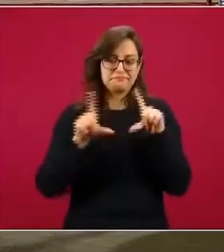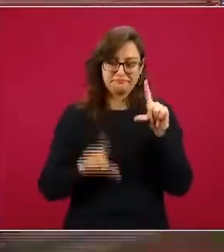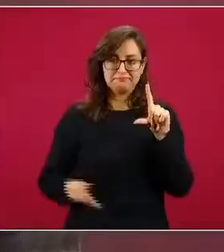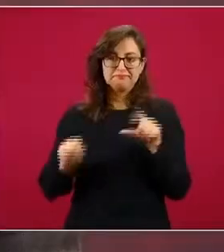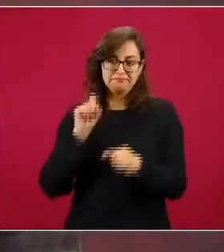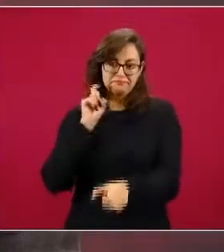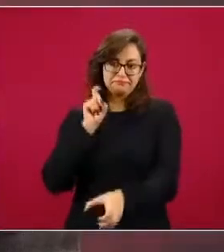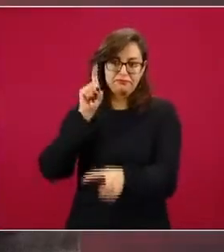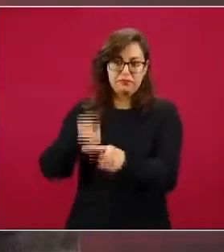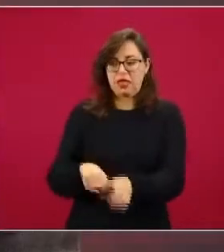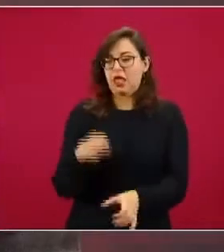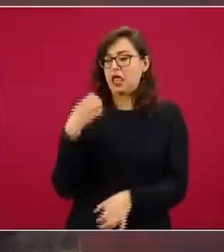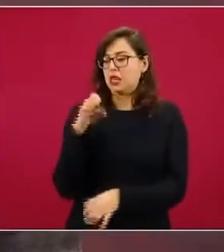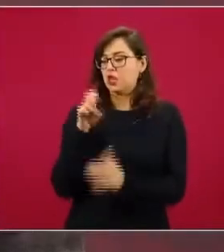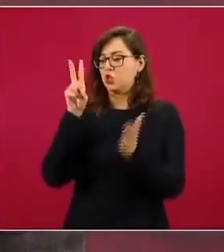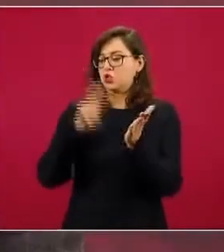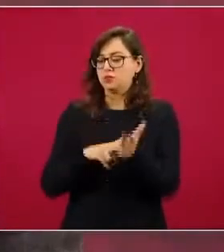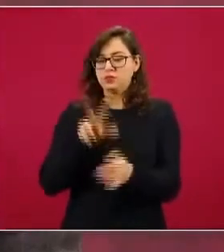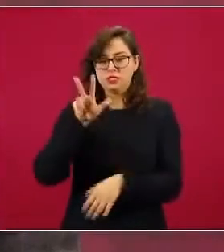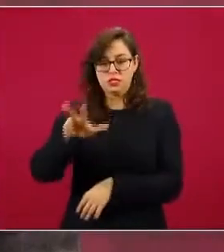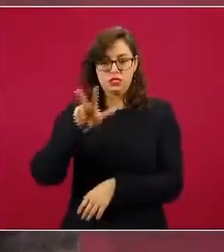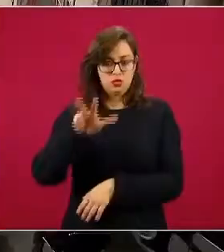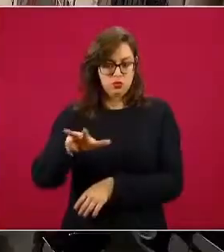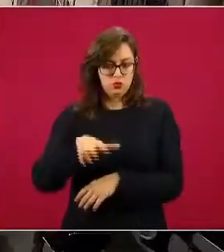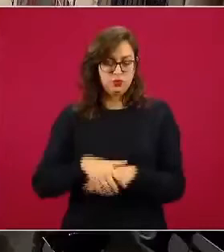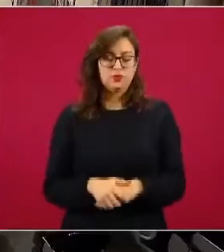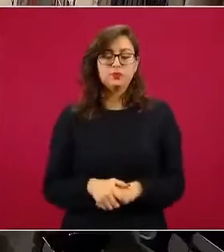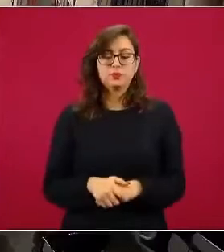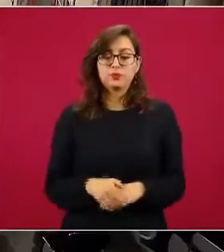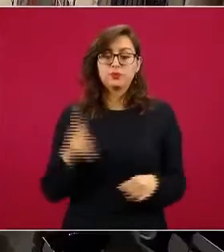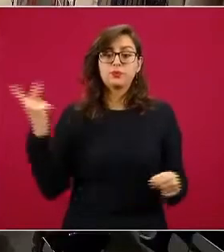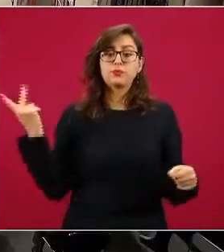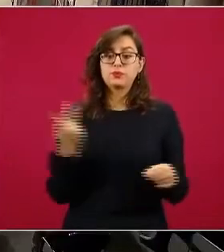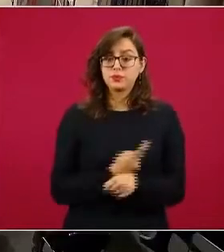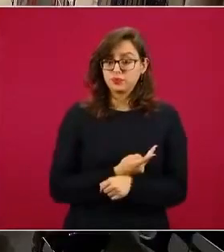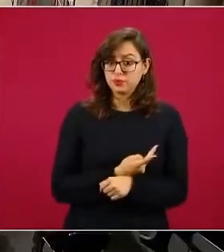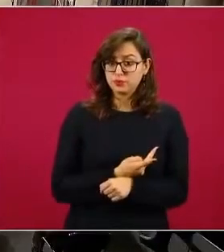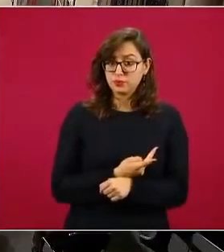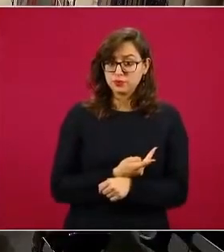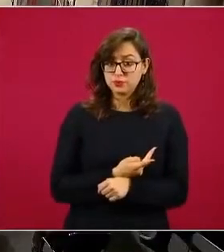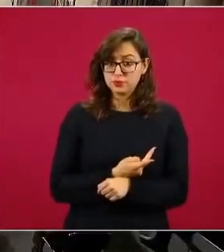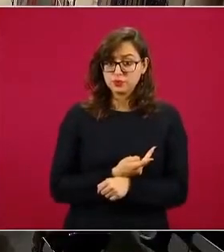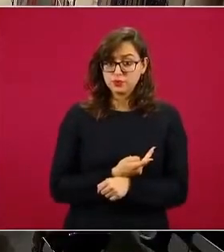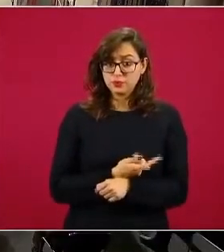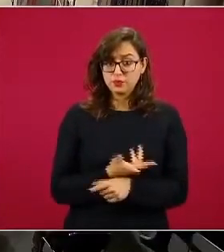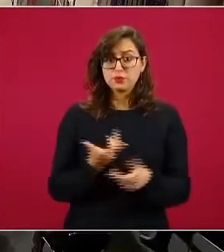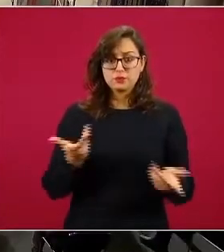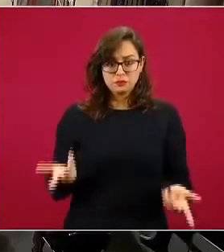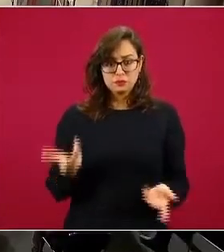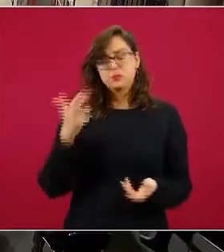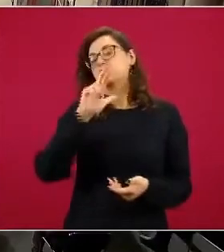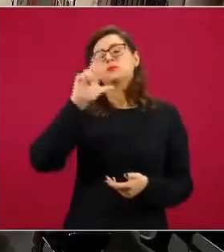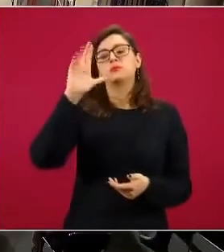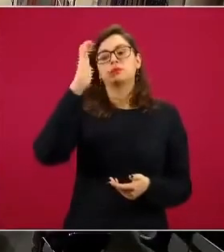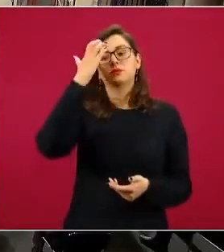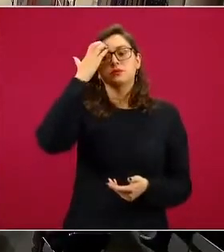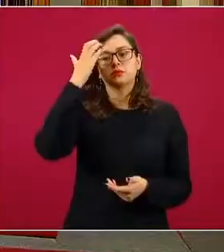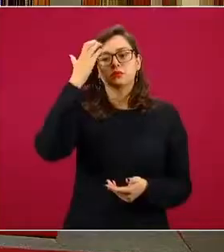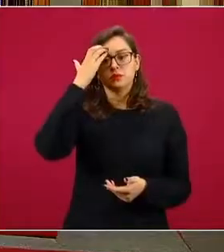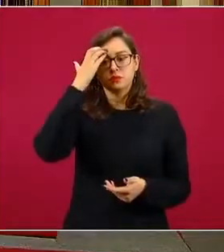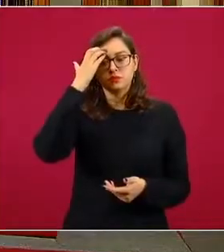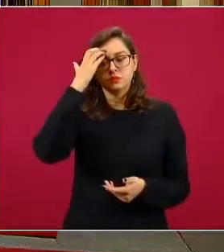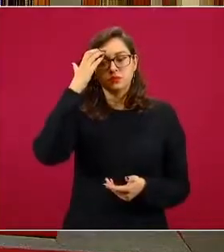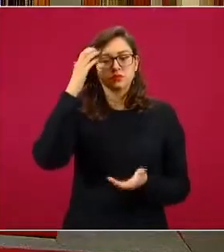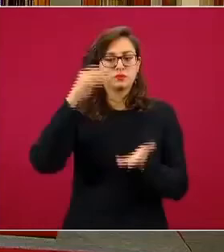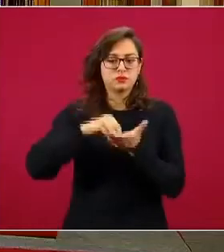enero de 2018, y el esquema lo que permite es el reconocimiento de lo equivalente a